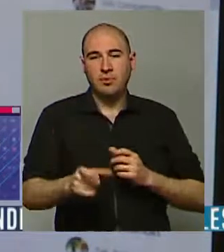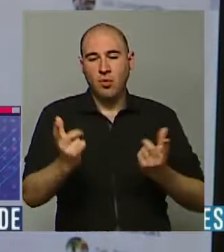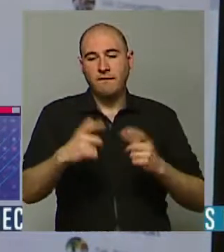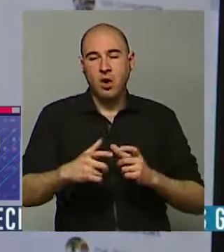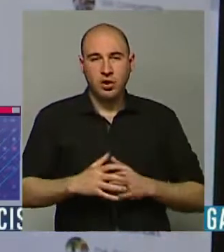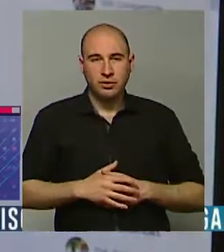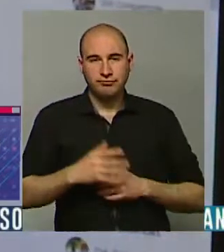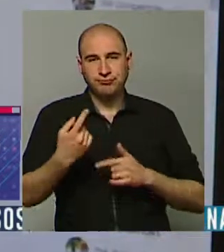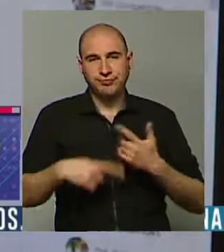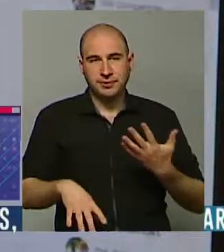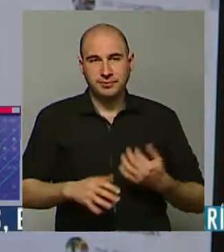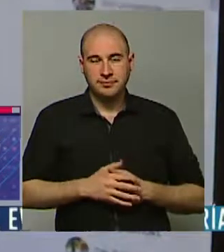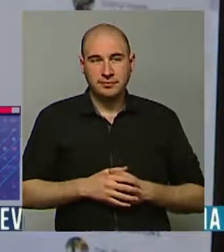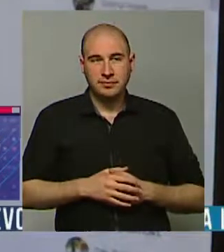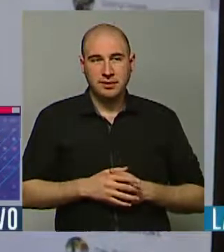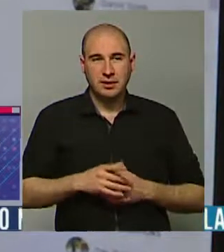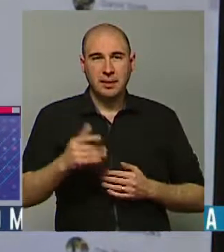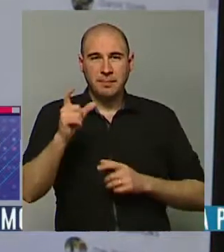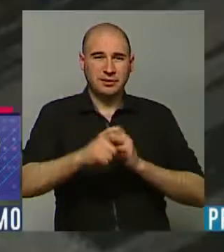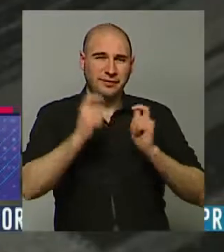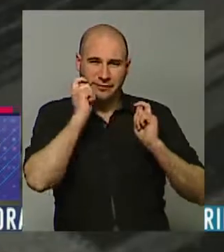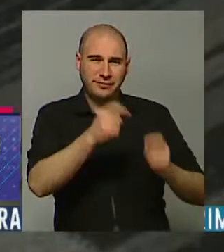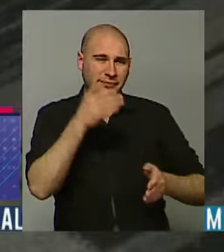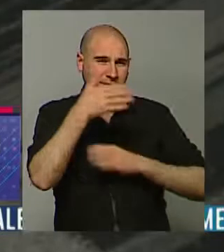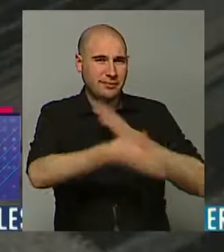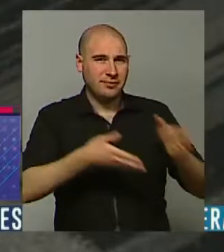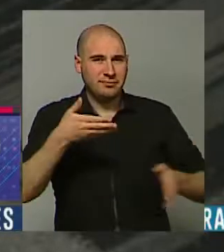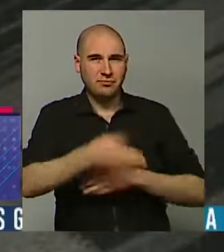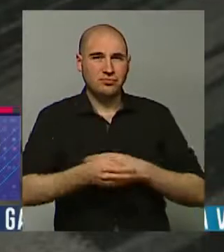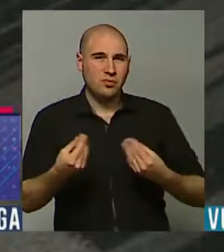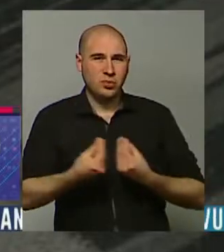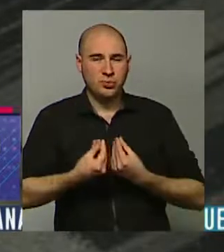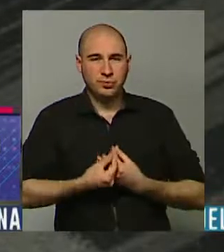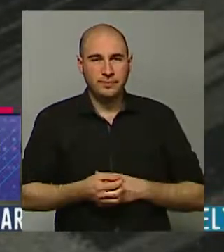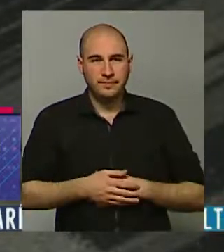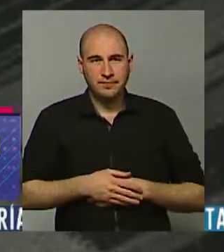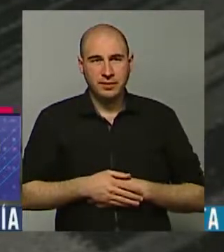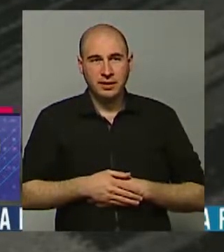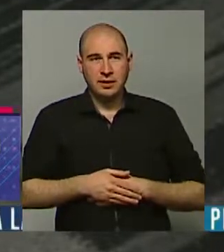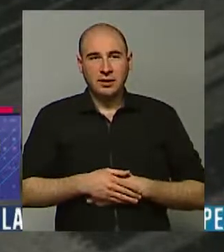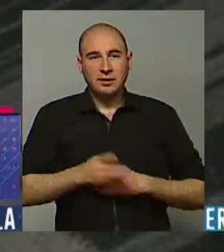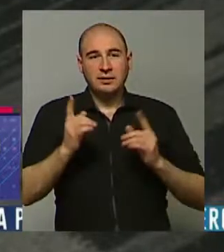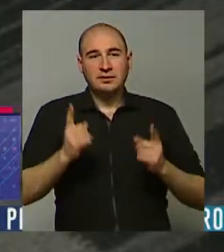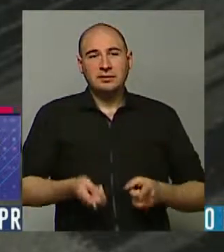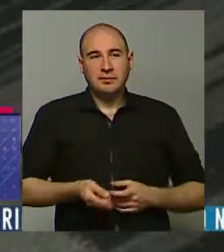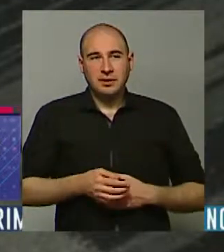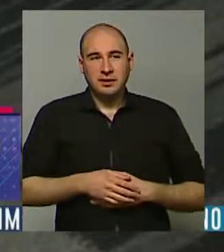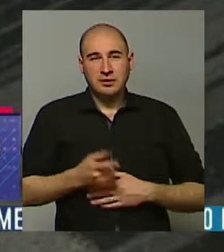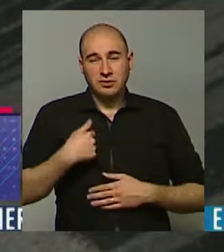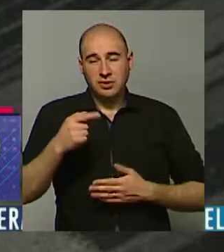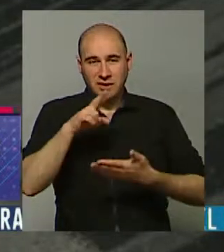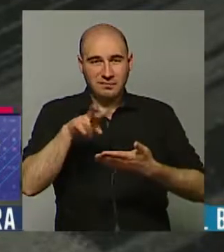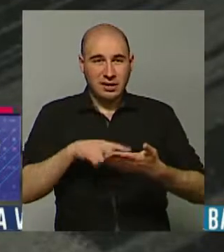foro y todo. Imagínate que los millones de visitas que tiene es importantísimo, ¿no? O sea, también está un poco la... O sea, yo